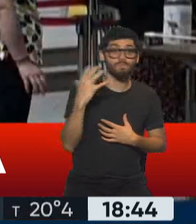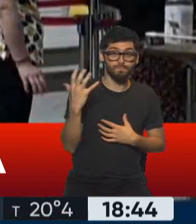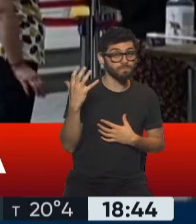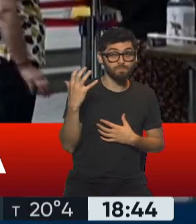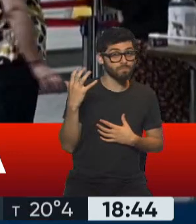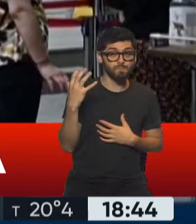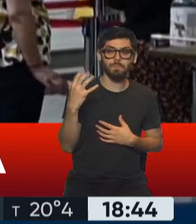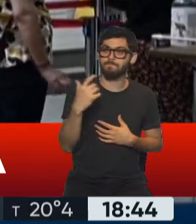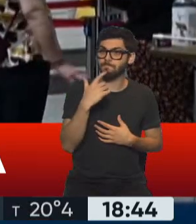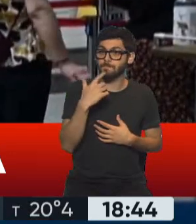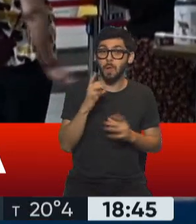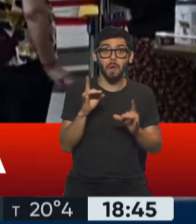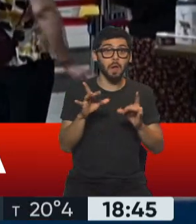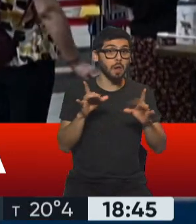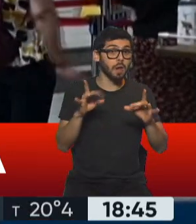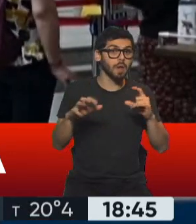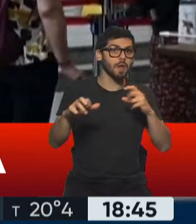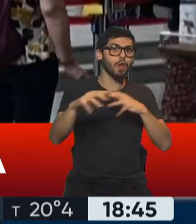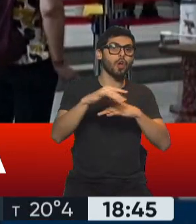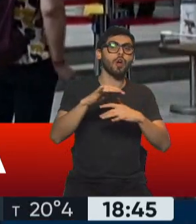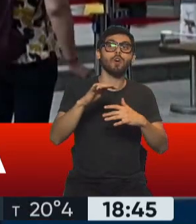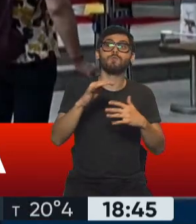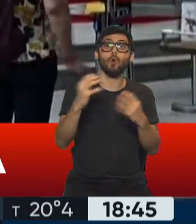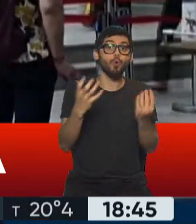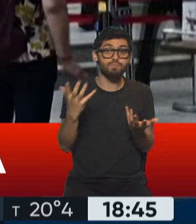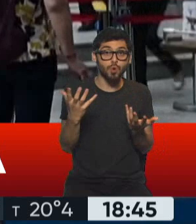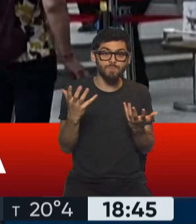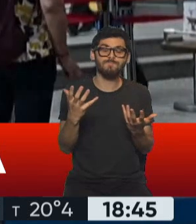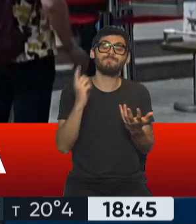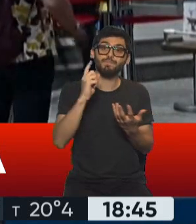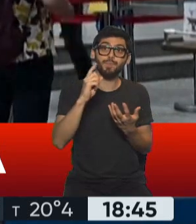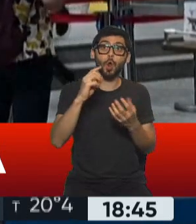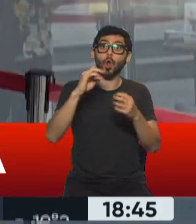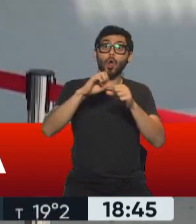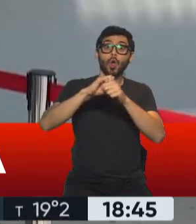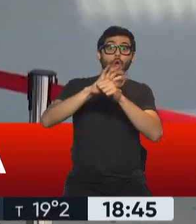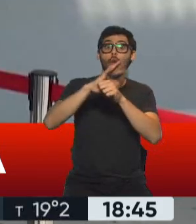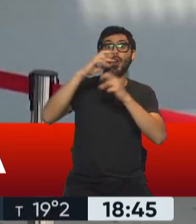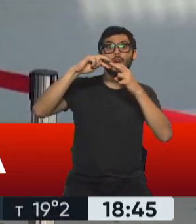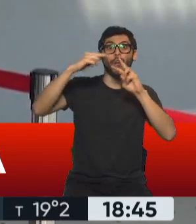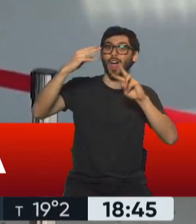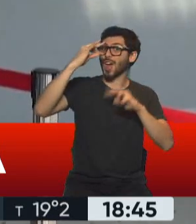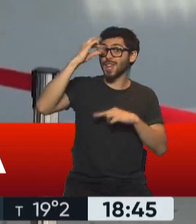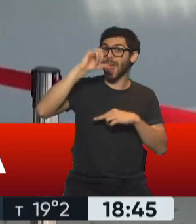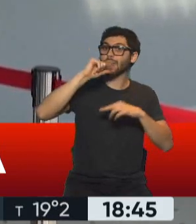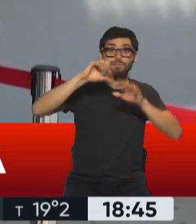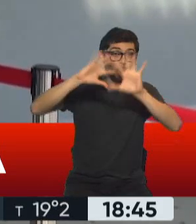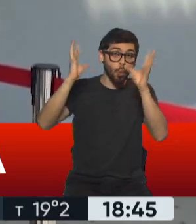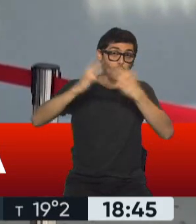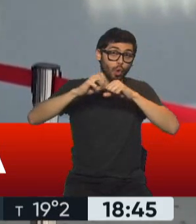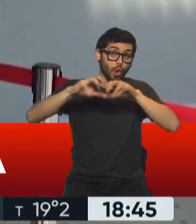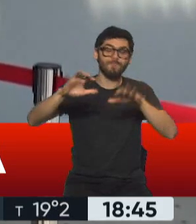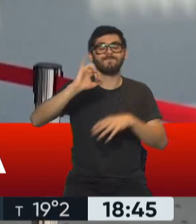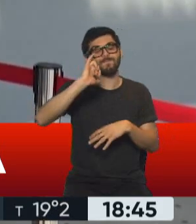hay circulación o en estos casos se trata de circulación comunitaria. Pero la variante Delta impacta en el mundo. Sí, impacta de gran forma. Aquí ahora vamos